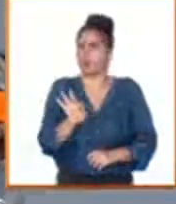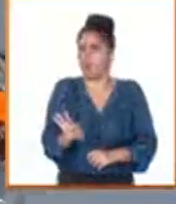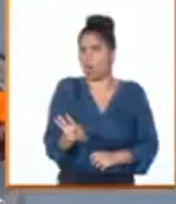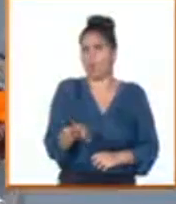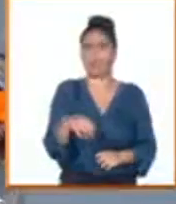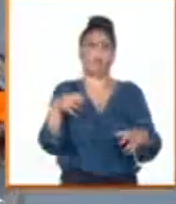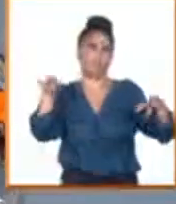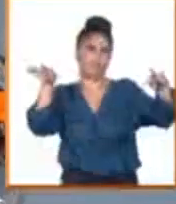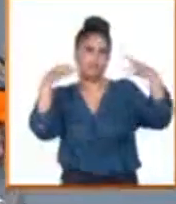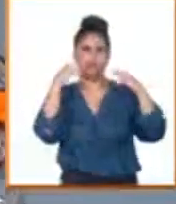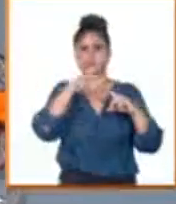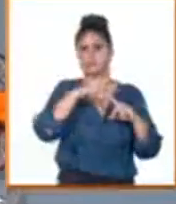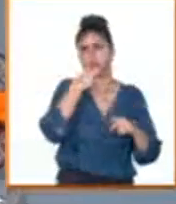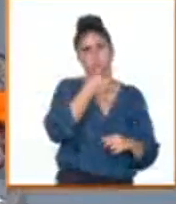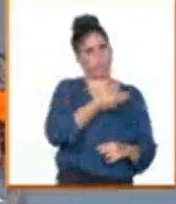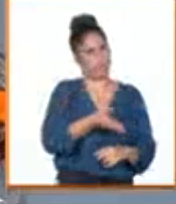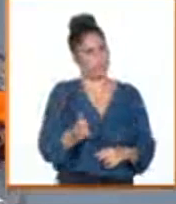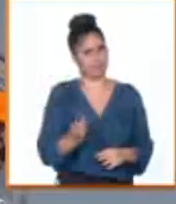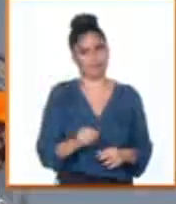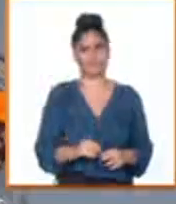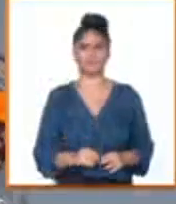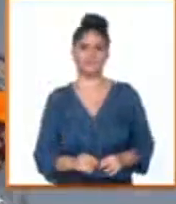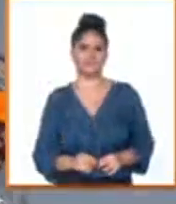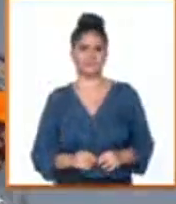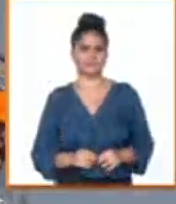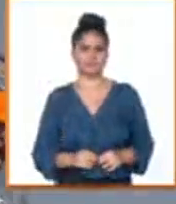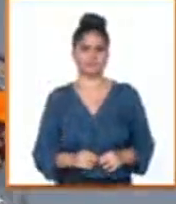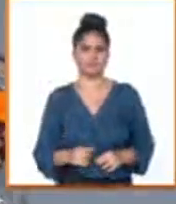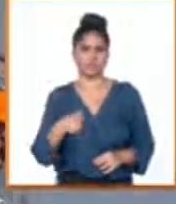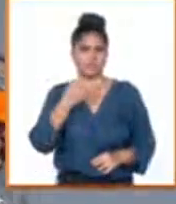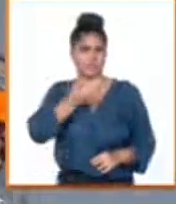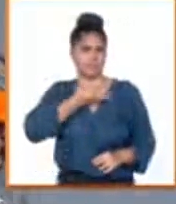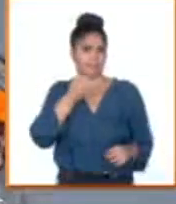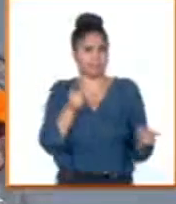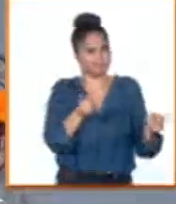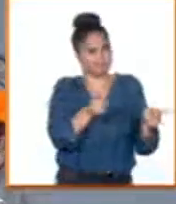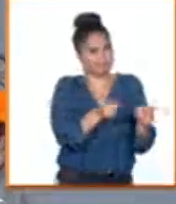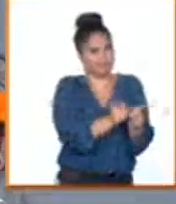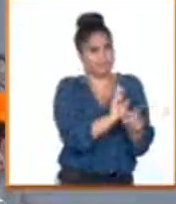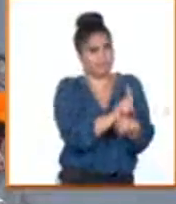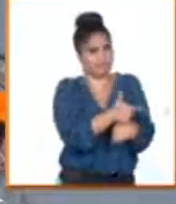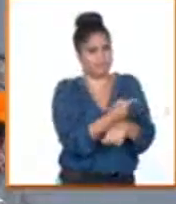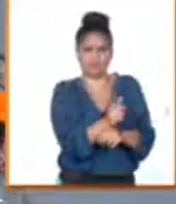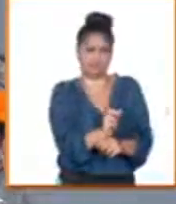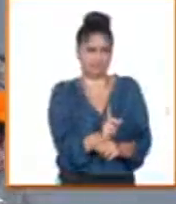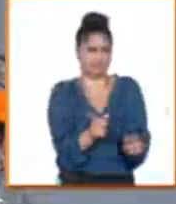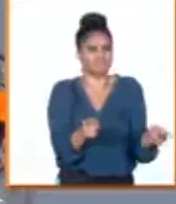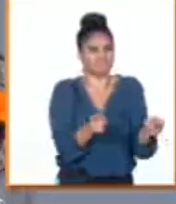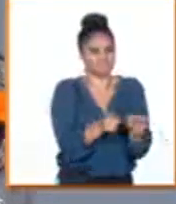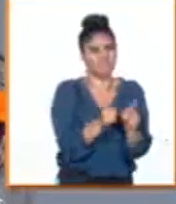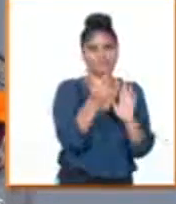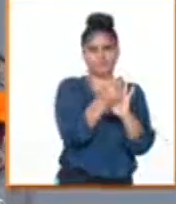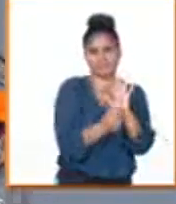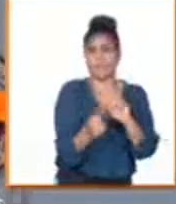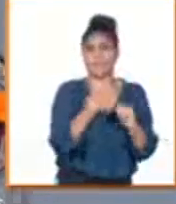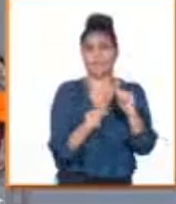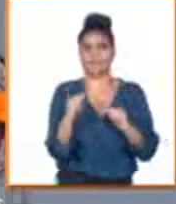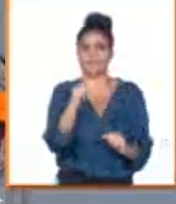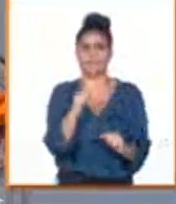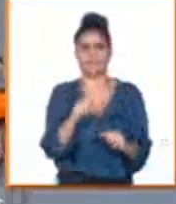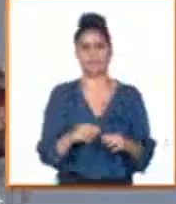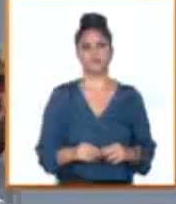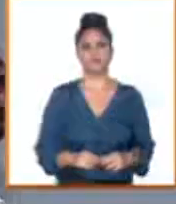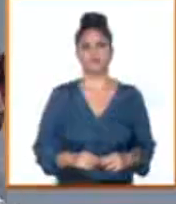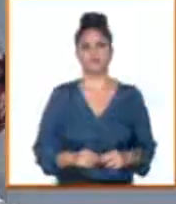pocos minutos es muy difícil, ¿no? Pero se sintetiza en algo. Primero quiero apuntar algo. No todas las leyes que se han